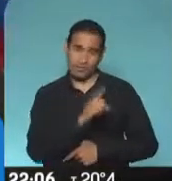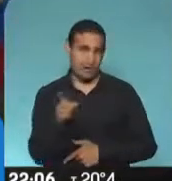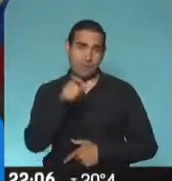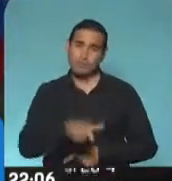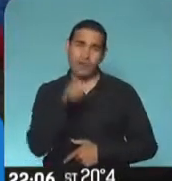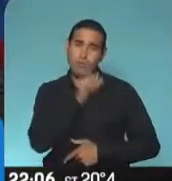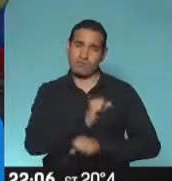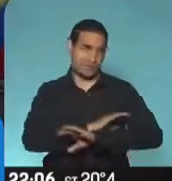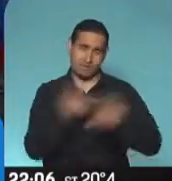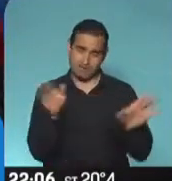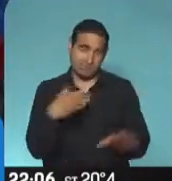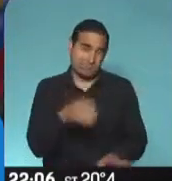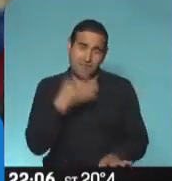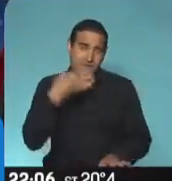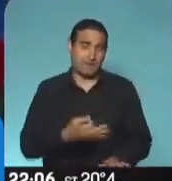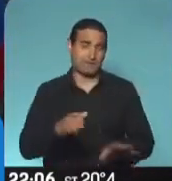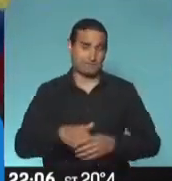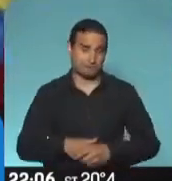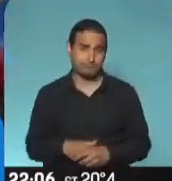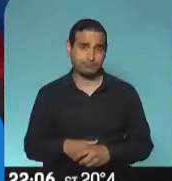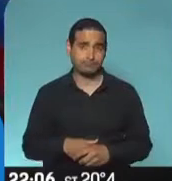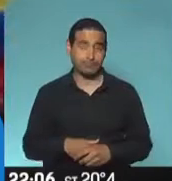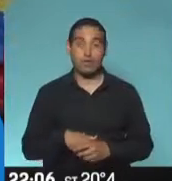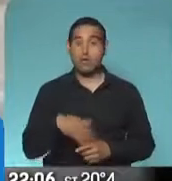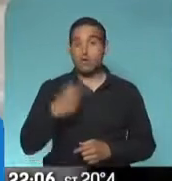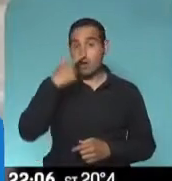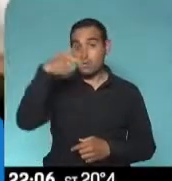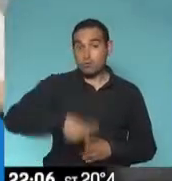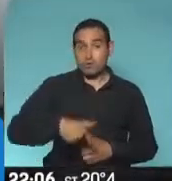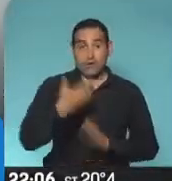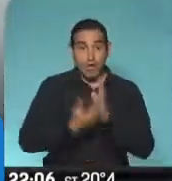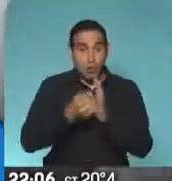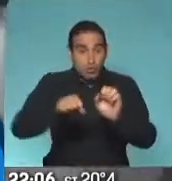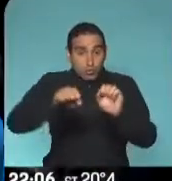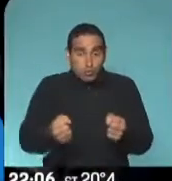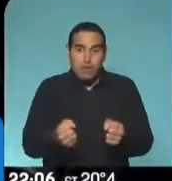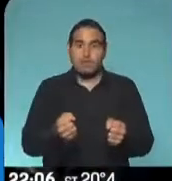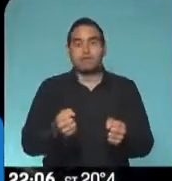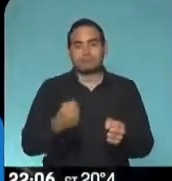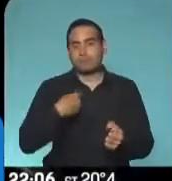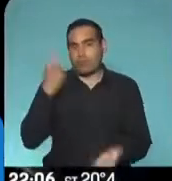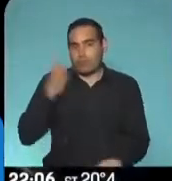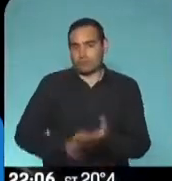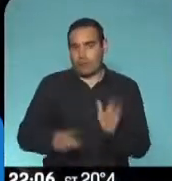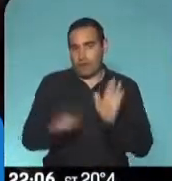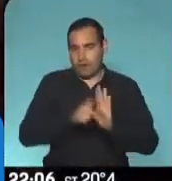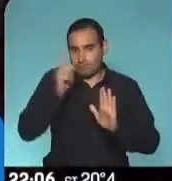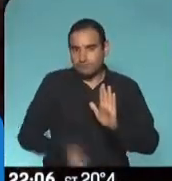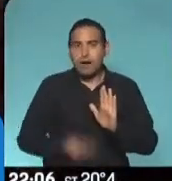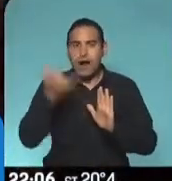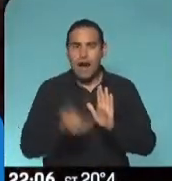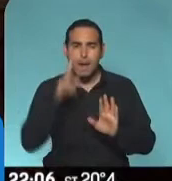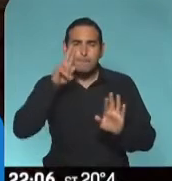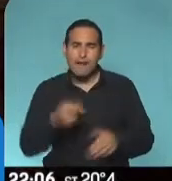más. Esa es la realidad. La quita del subsidio a los combustibles fue lanzada por decreto en el marco de una serie de